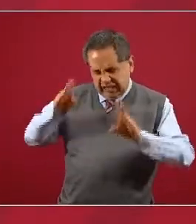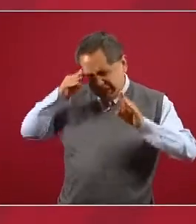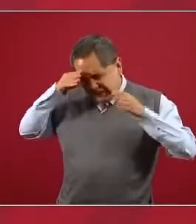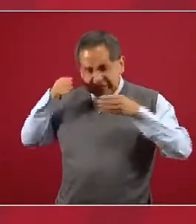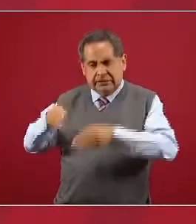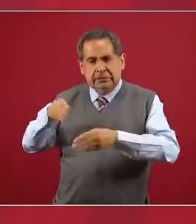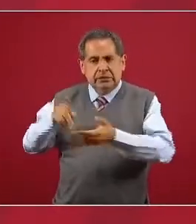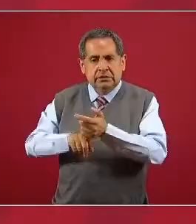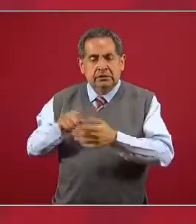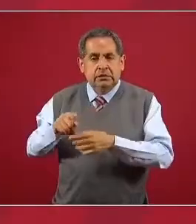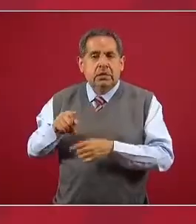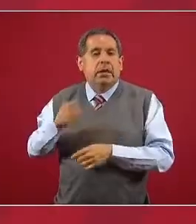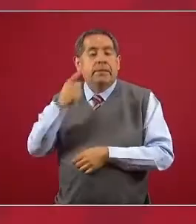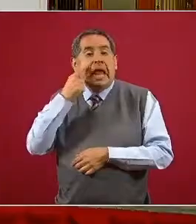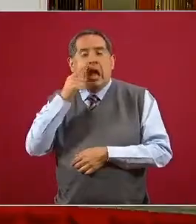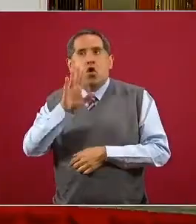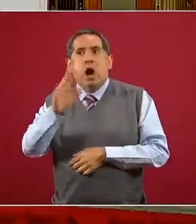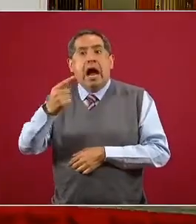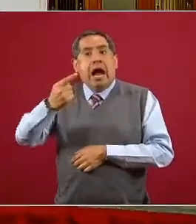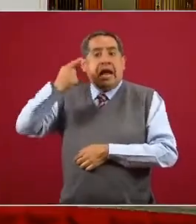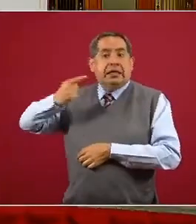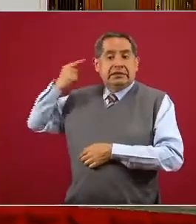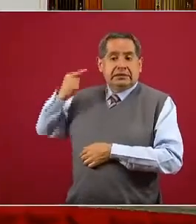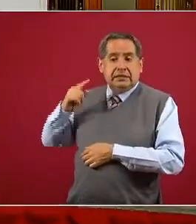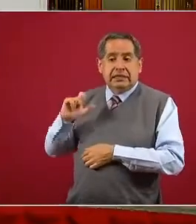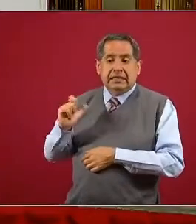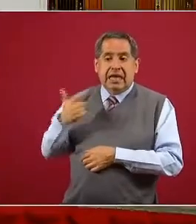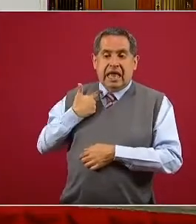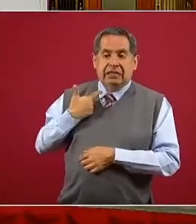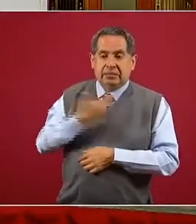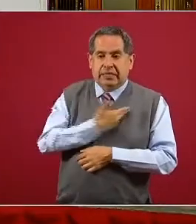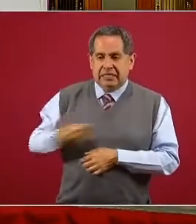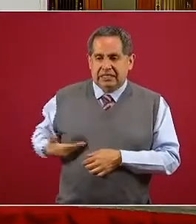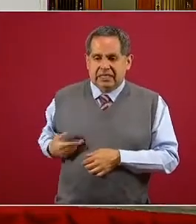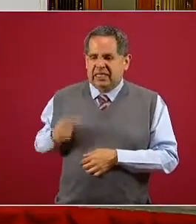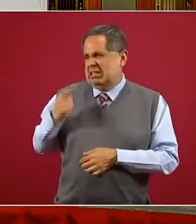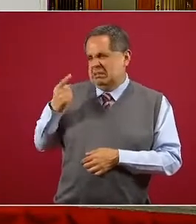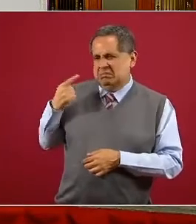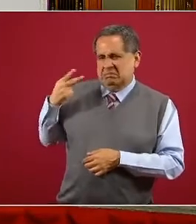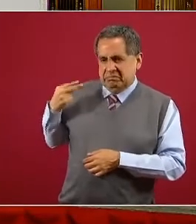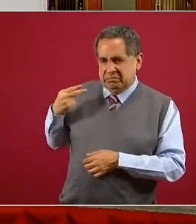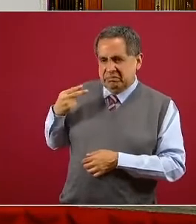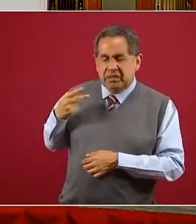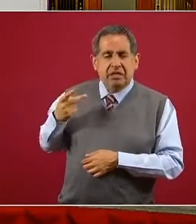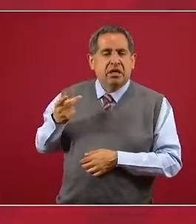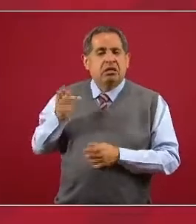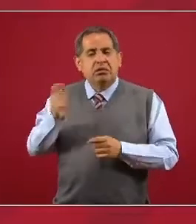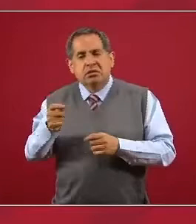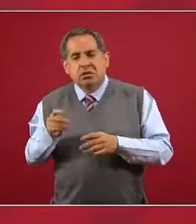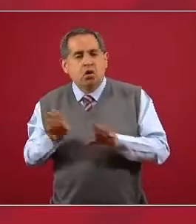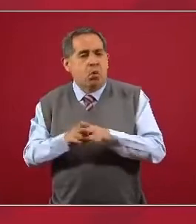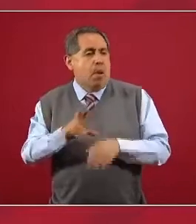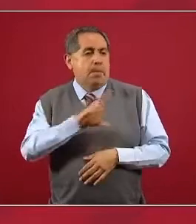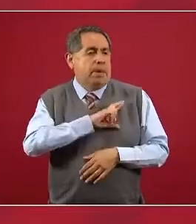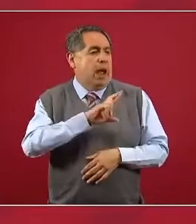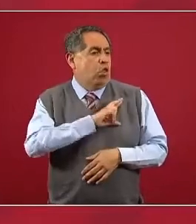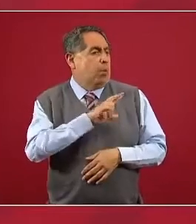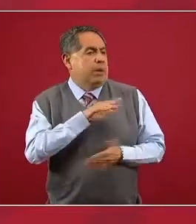en sexenios previos, sobre todo los más recientes, fue en estimular al sector